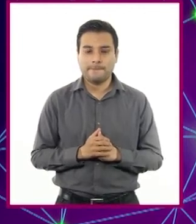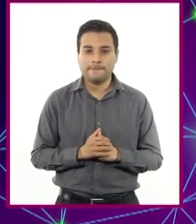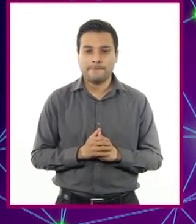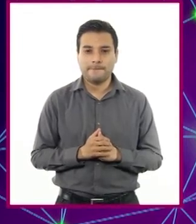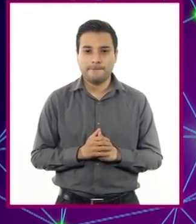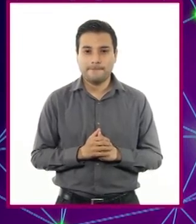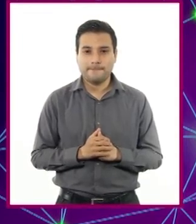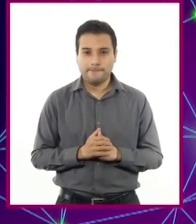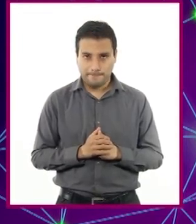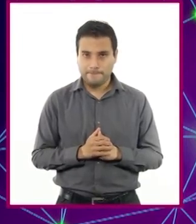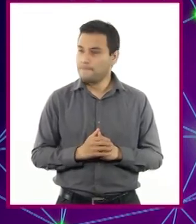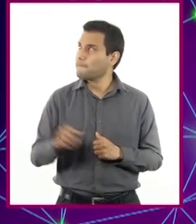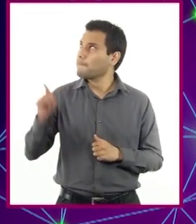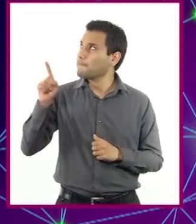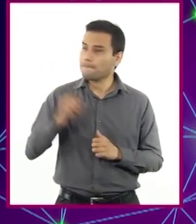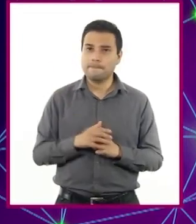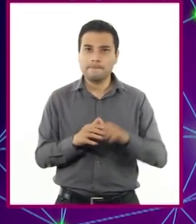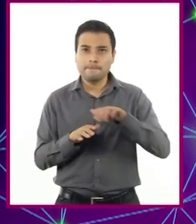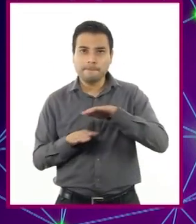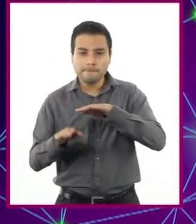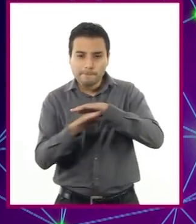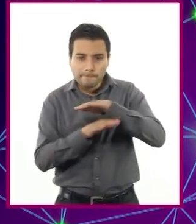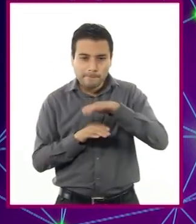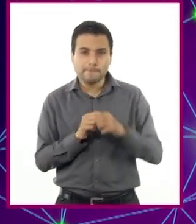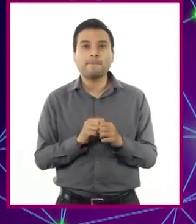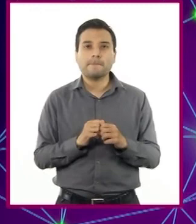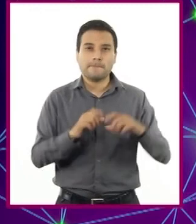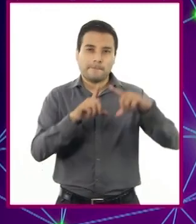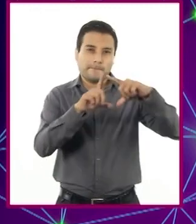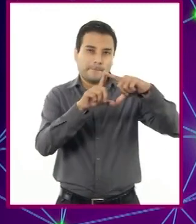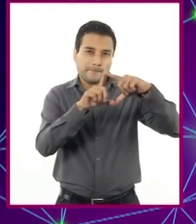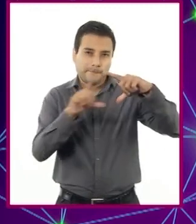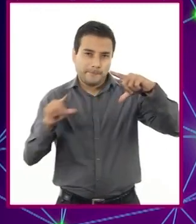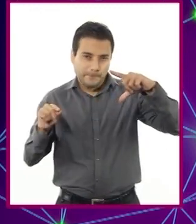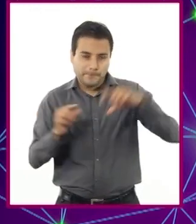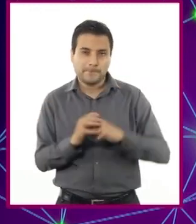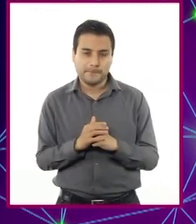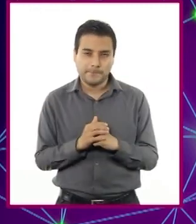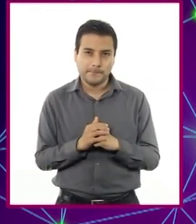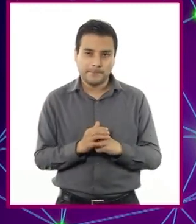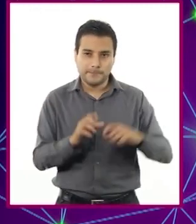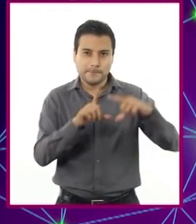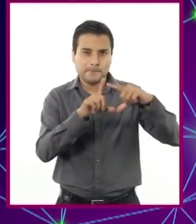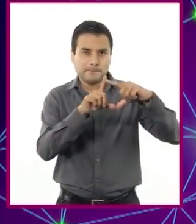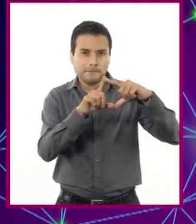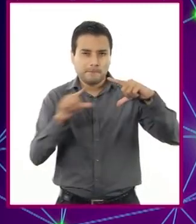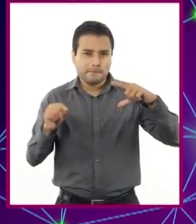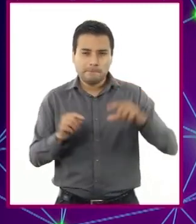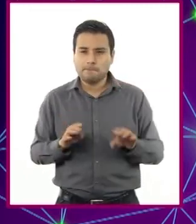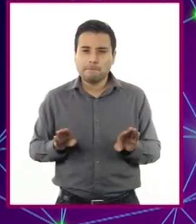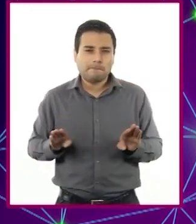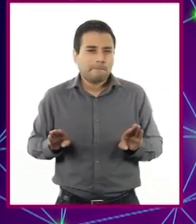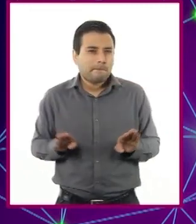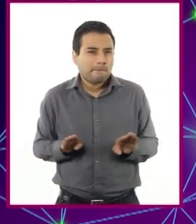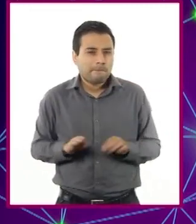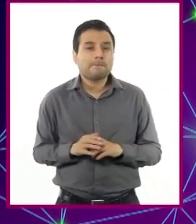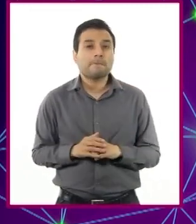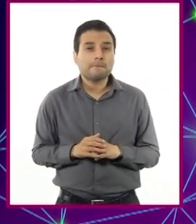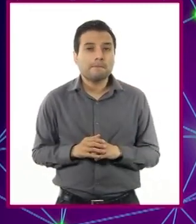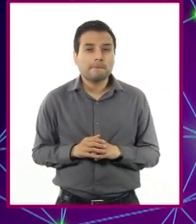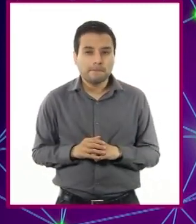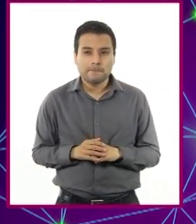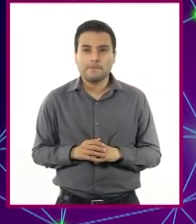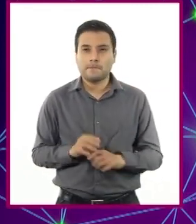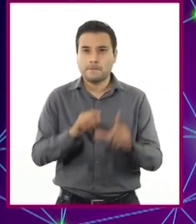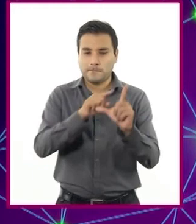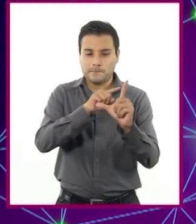tienen la forma de un triángulo rectángulo. Un triángulo rectángulo tiene la característica de que uno de sus ángulos